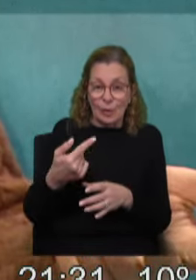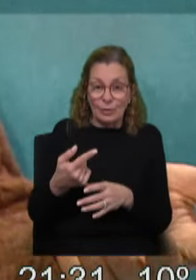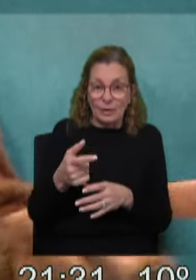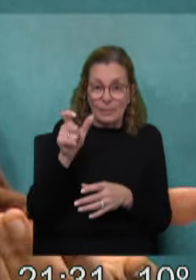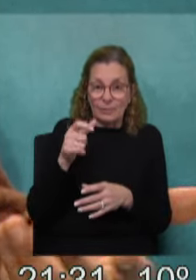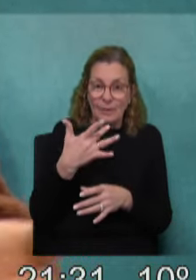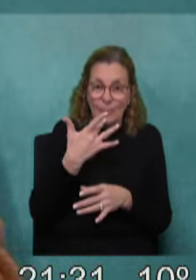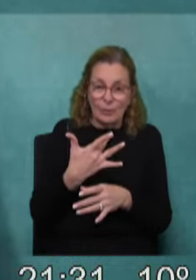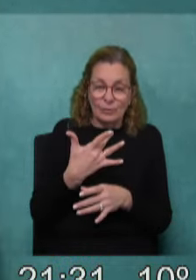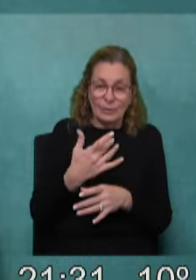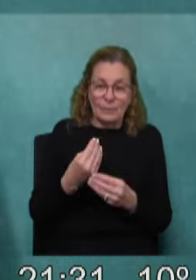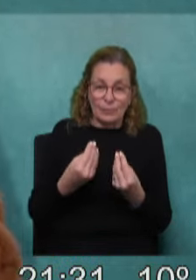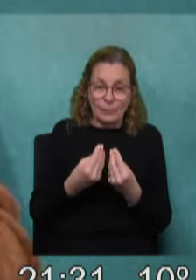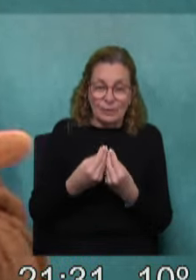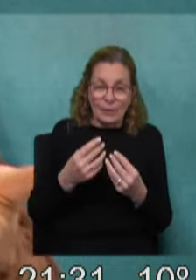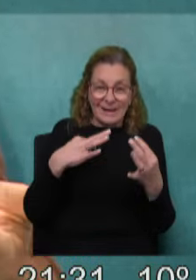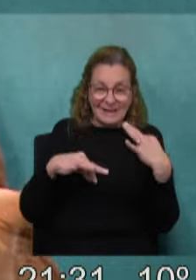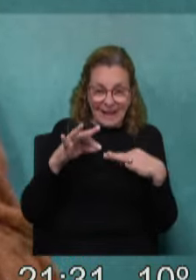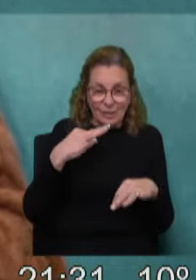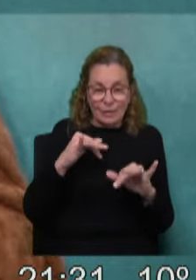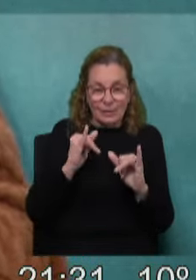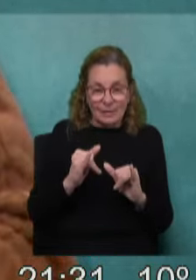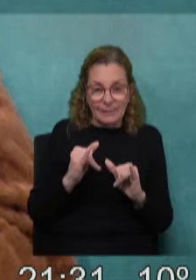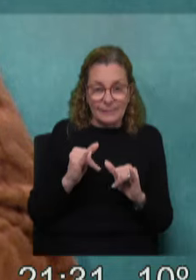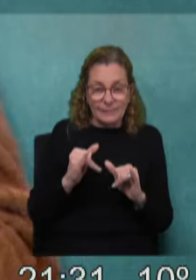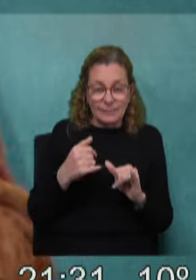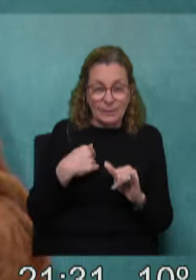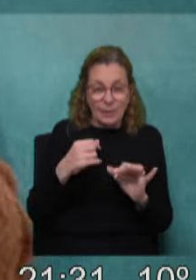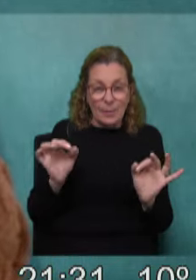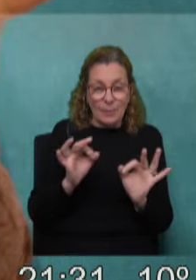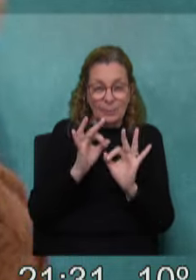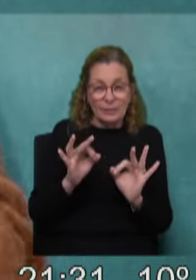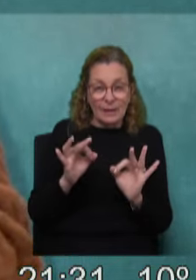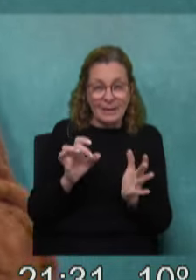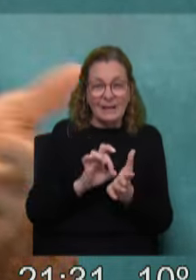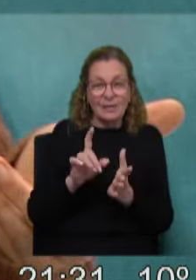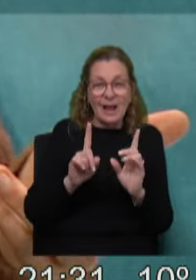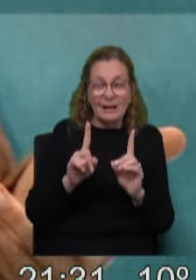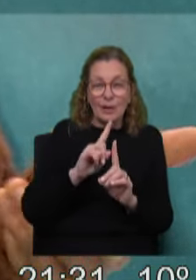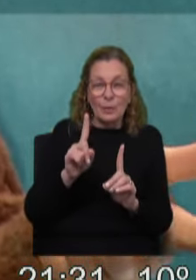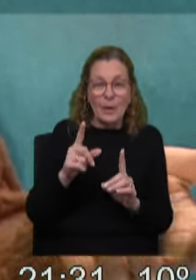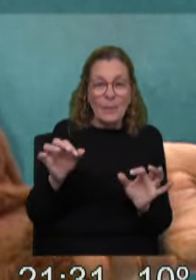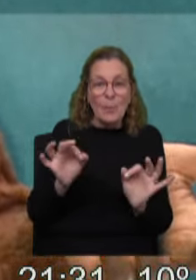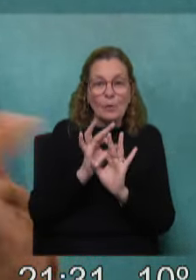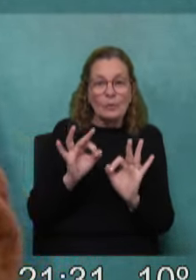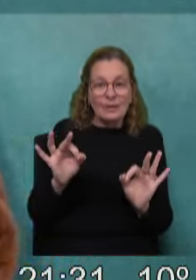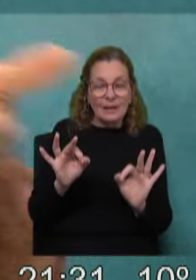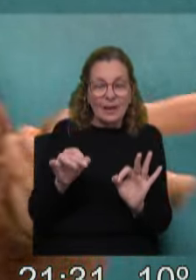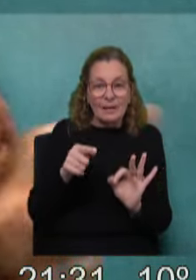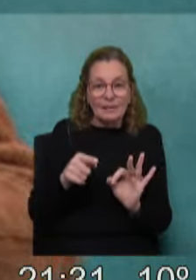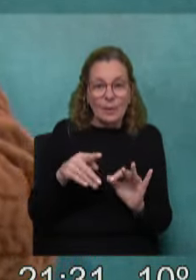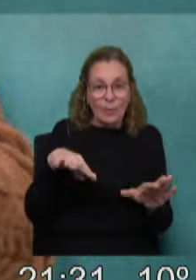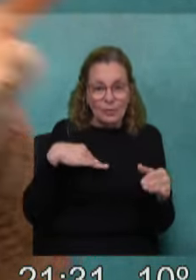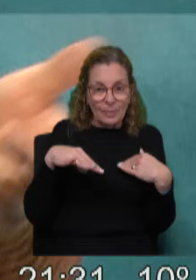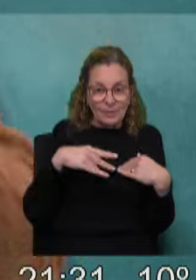es divino, aprendés un montón. Y con el teatro pasa que en el caso de un músico te pones al servicio de alguien que no es músico. Es hermoso, es como un